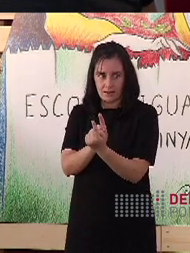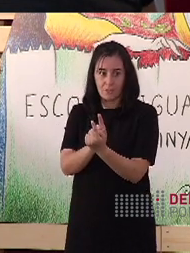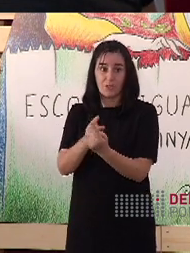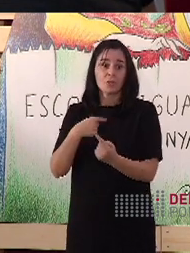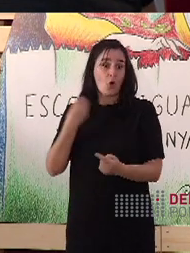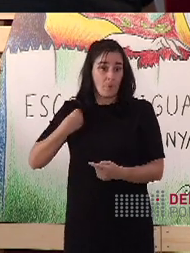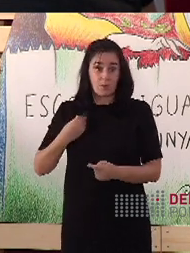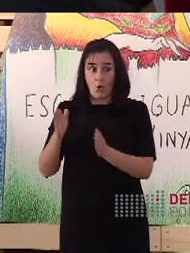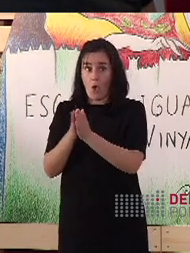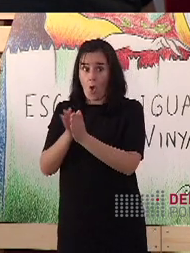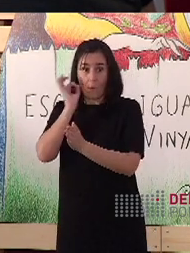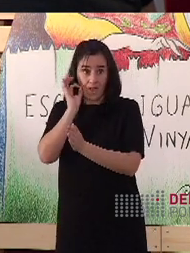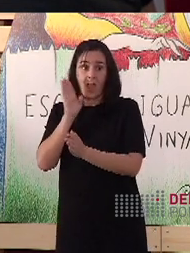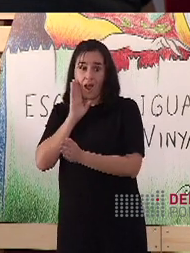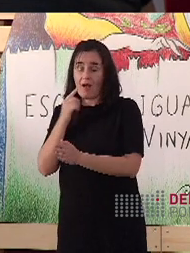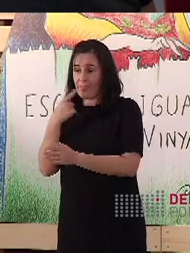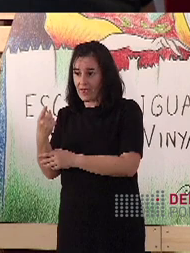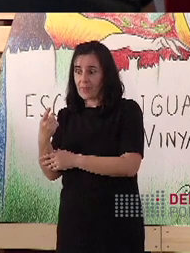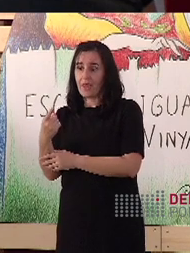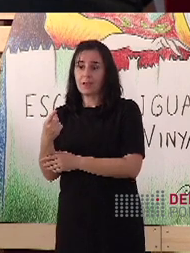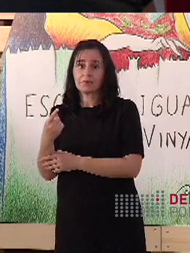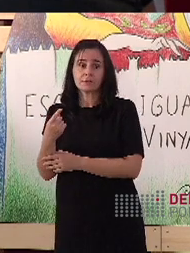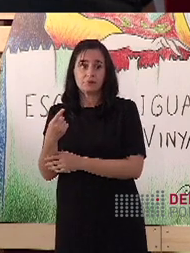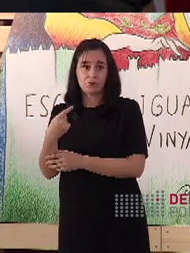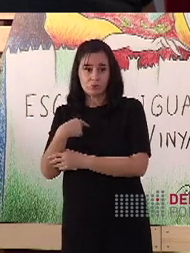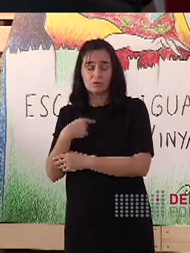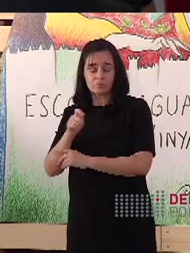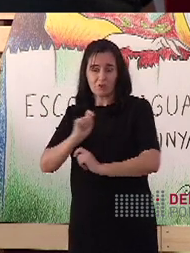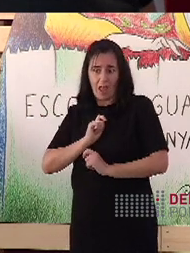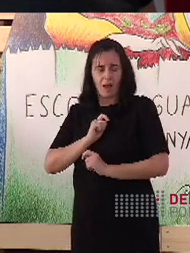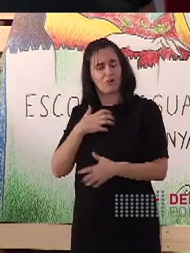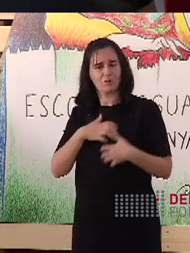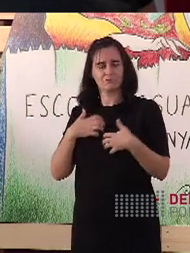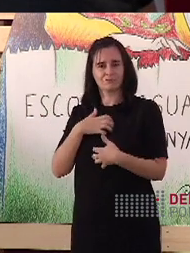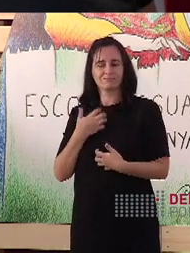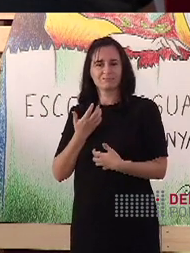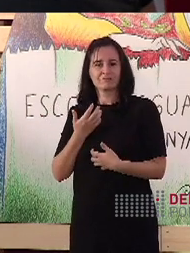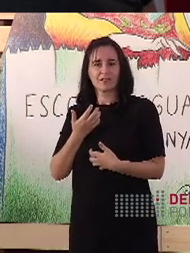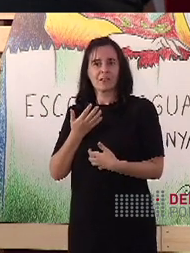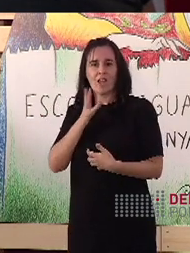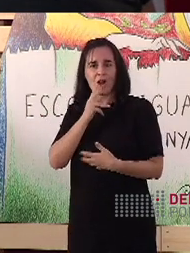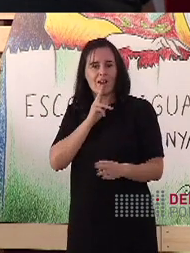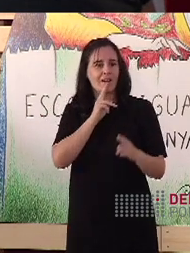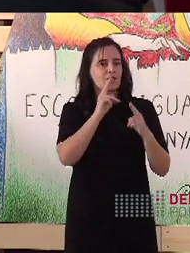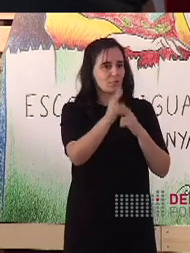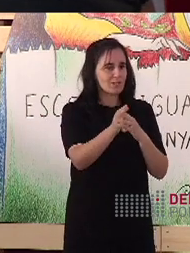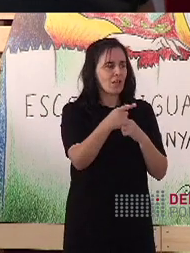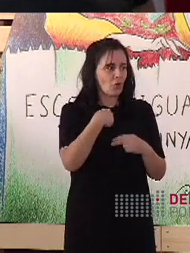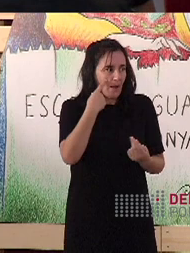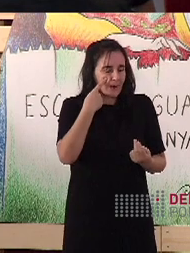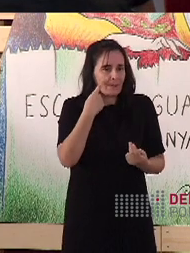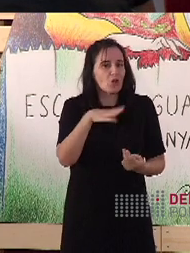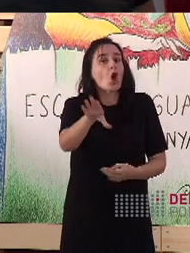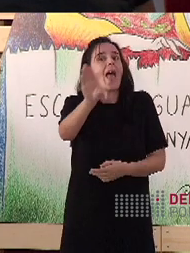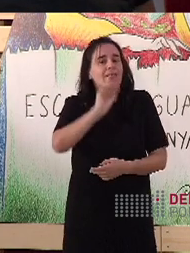compañera, que me ha inquietado cuando te lo he oído, y sin embargo la respuesta que has dado ahora, entiendo lo que estás diciendo